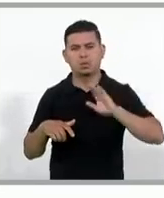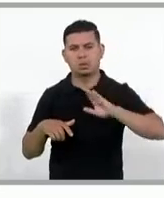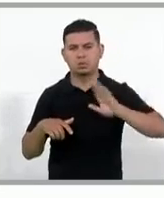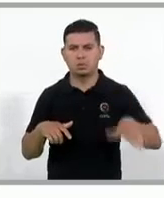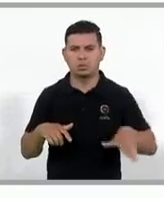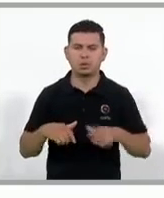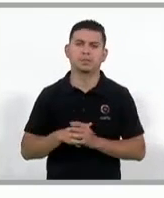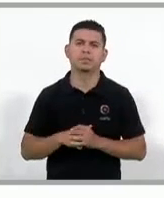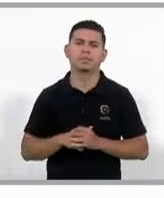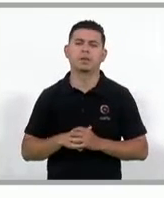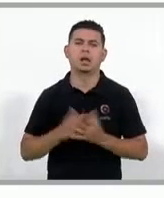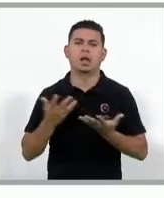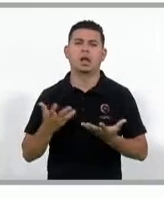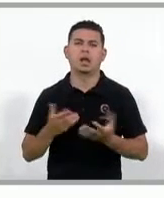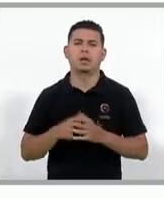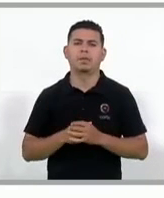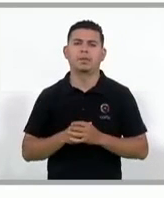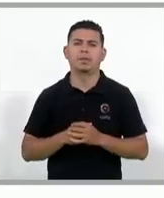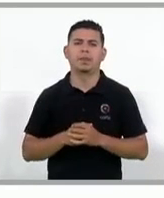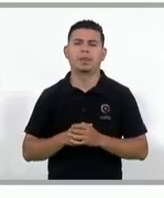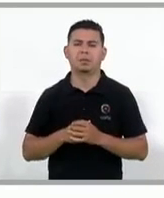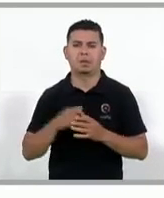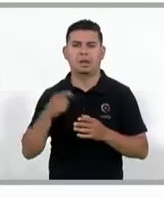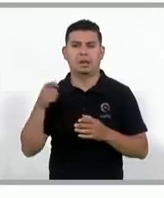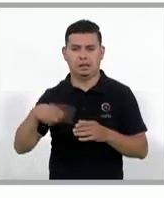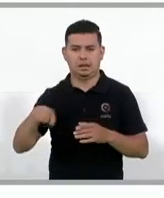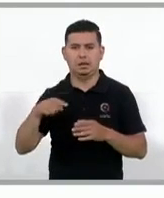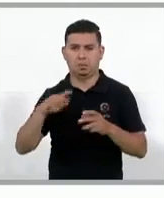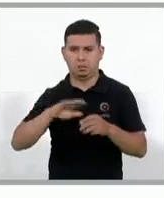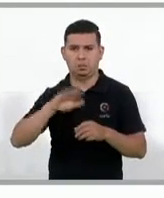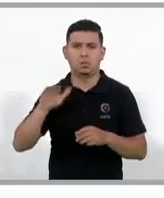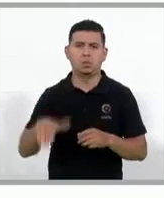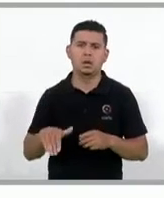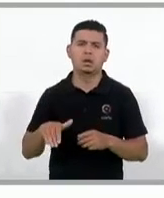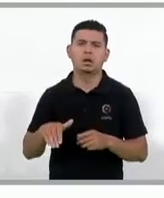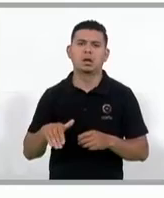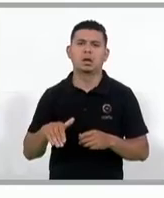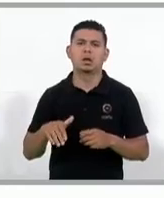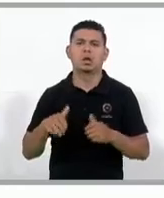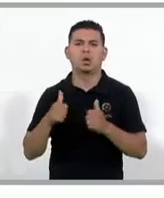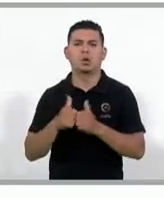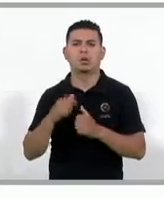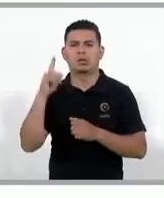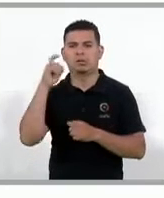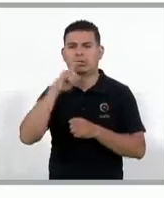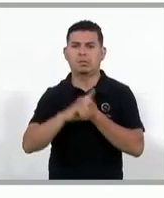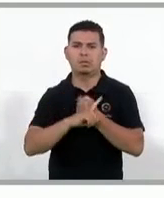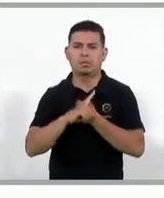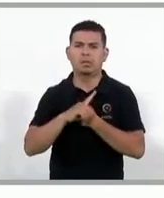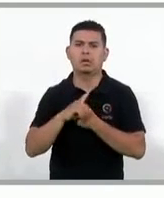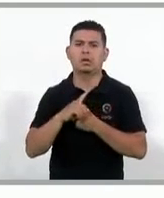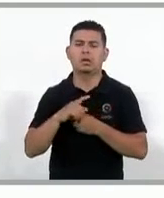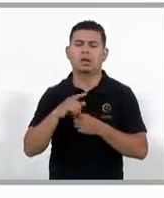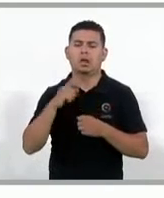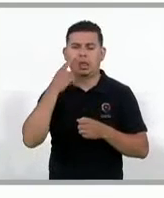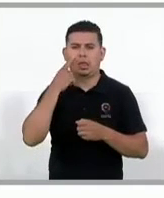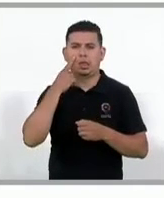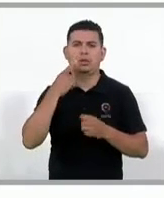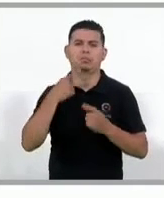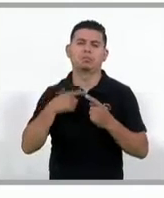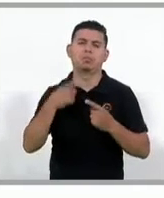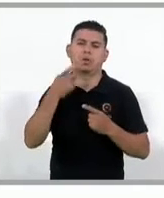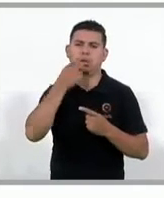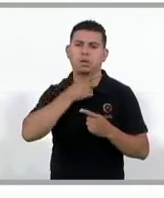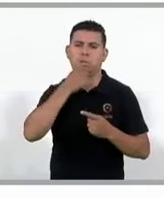de acuerdo a las comorbilidades asociadas a estas defunciones se reportan fundamentalmente la diabetes en